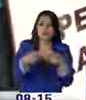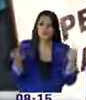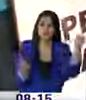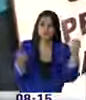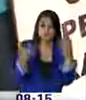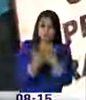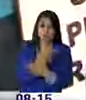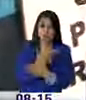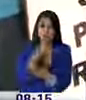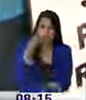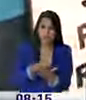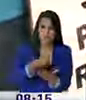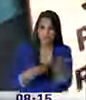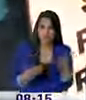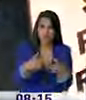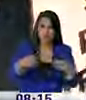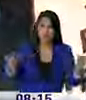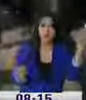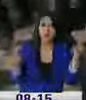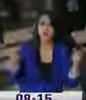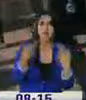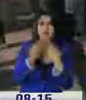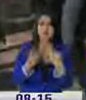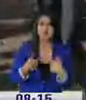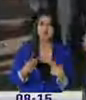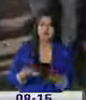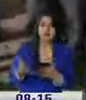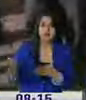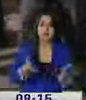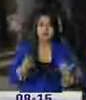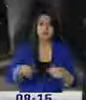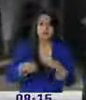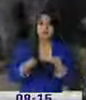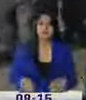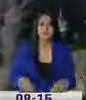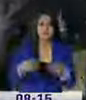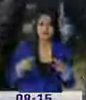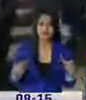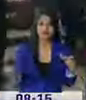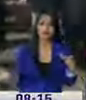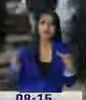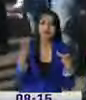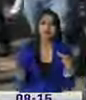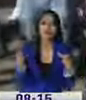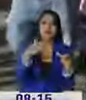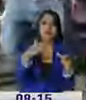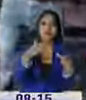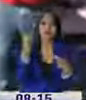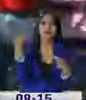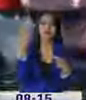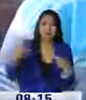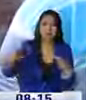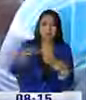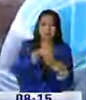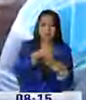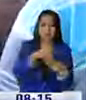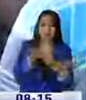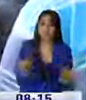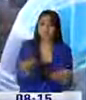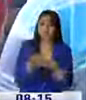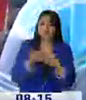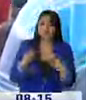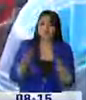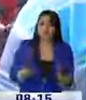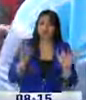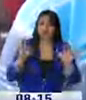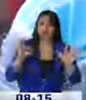de la adquisición de la nueva flota de transportes, así como de los contratos de volquetas y plataformas dentro de esta emergencia vehicular. Ahora los 8 millones